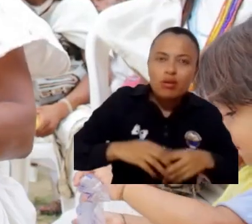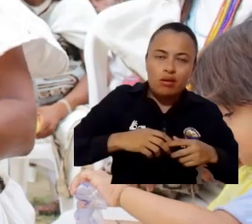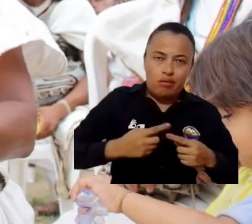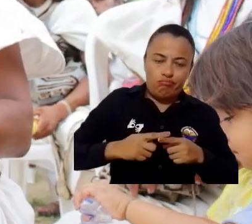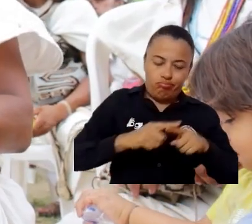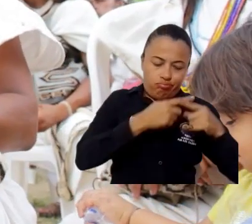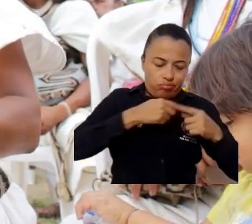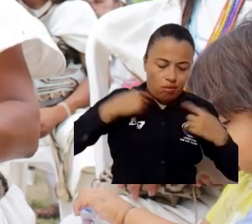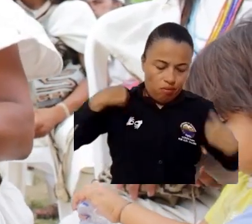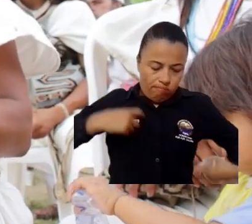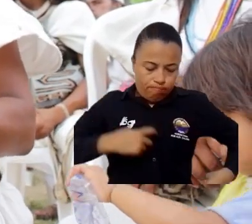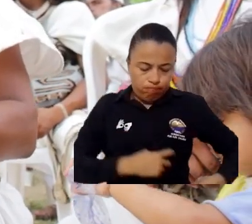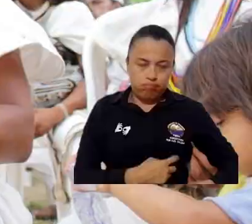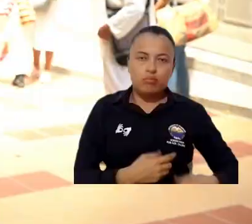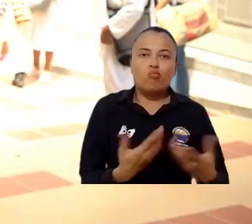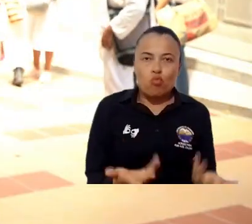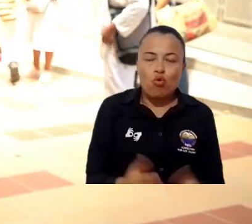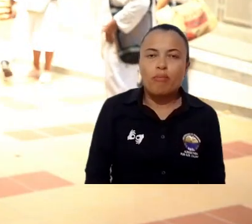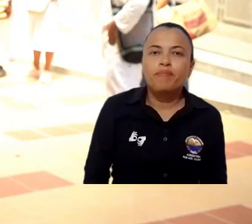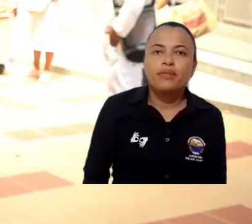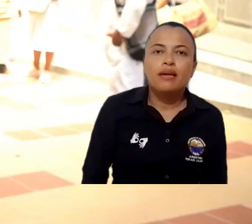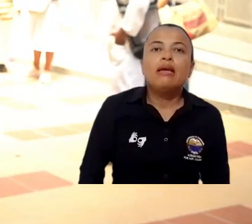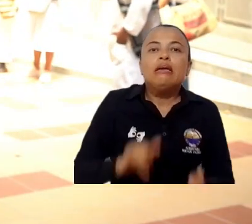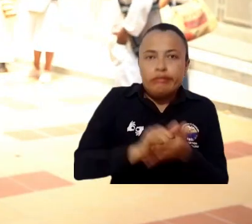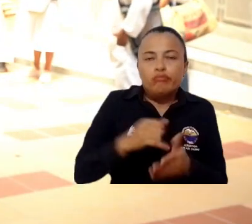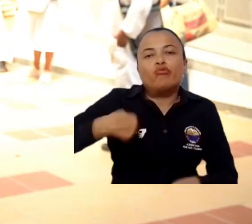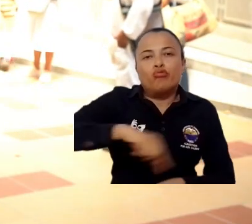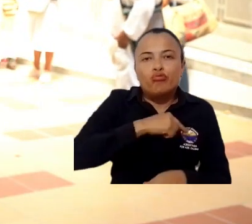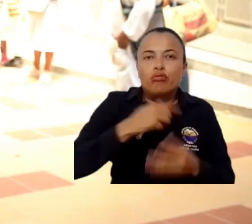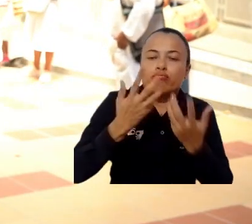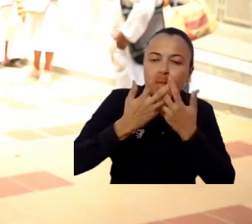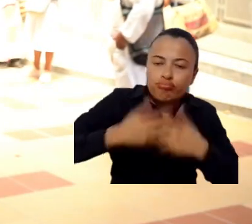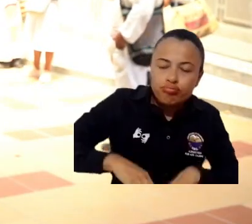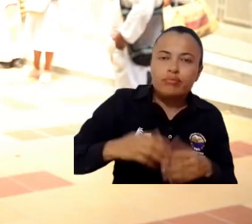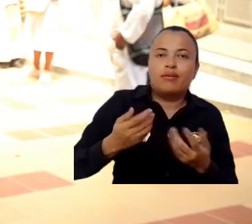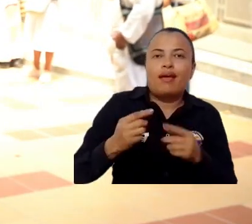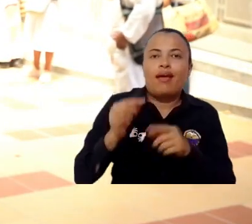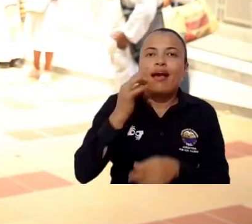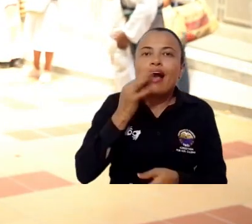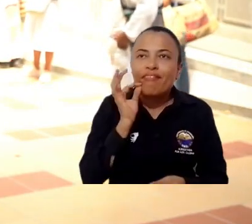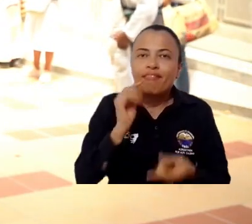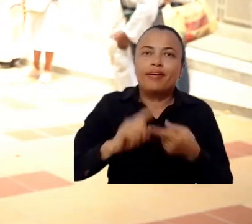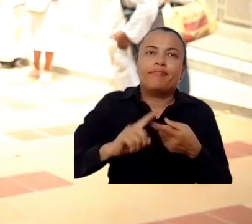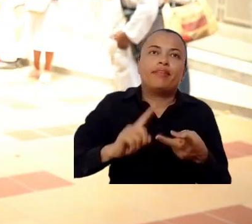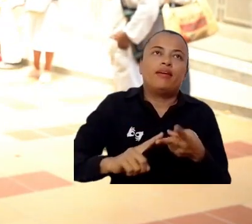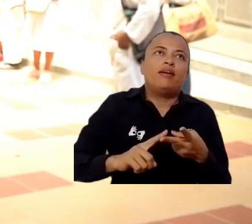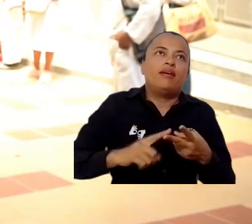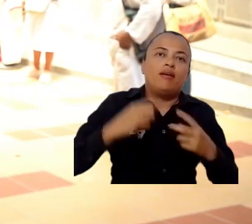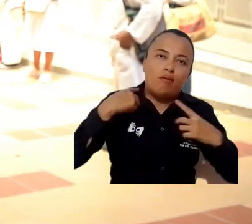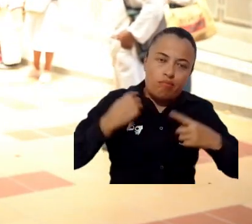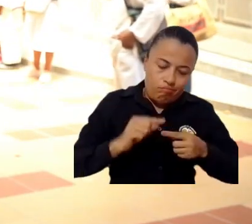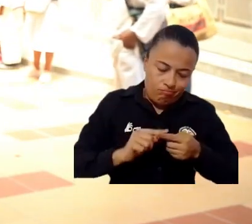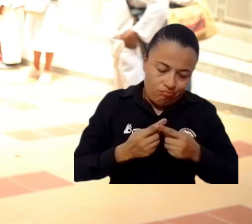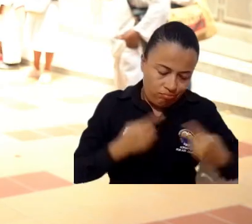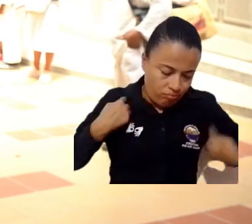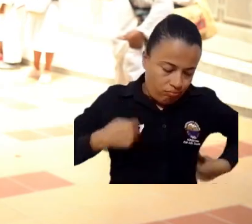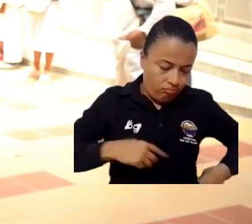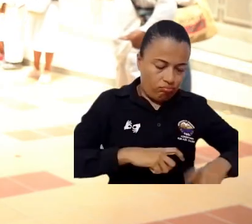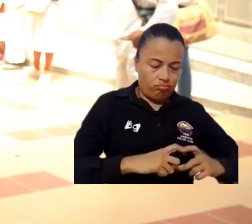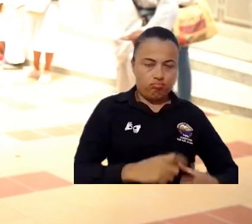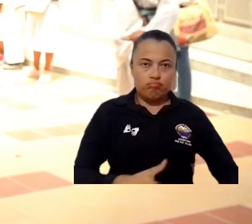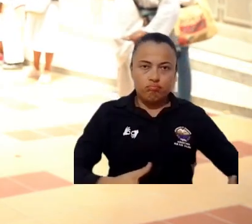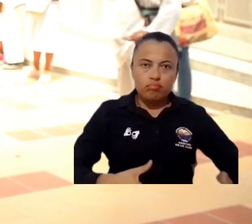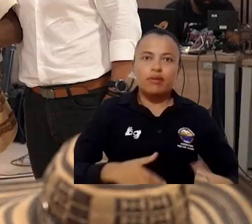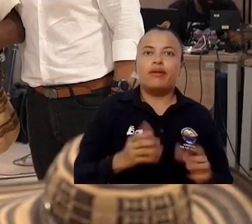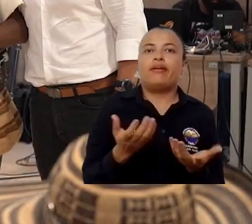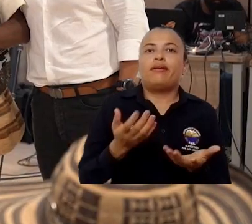la fabricación de las mochilas. Las cosas que nosotros mismos producimos como el café, la mochila, la panela y entre